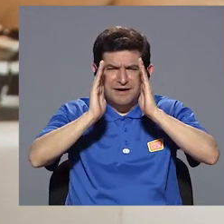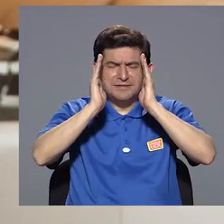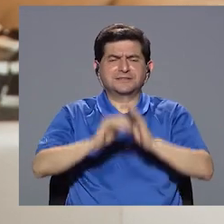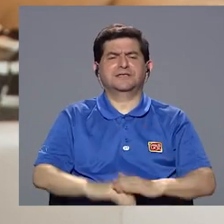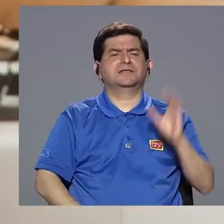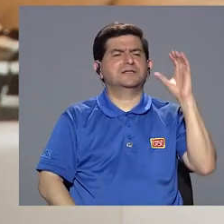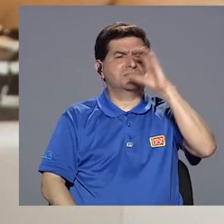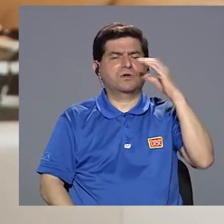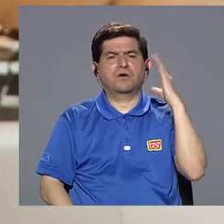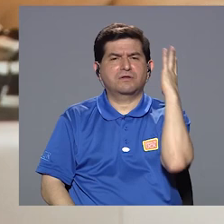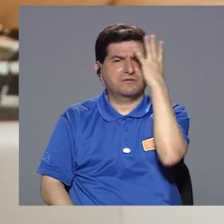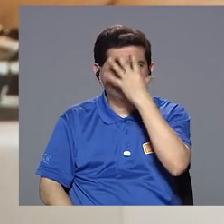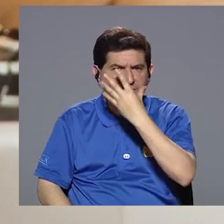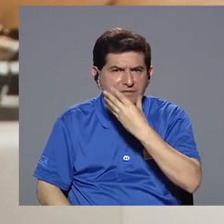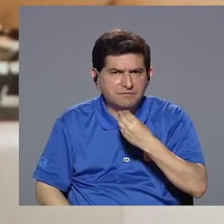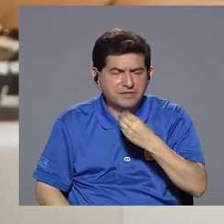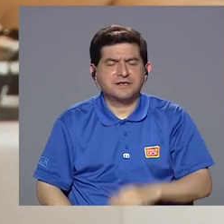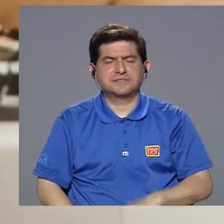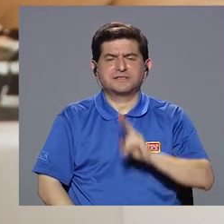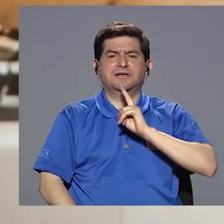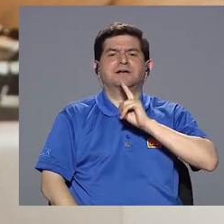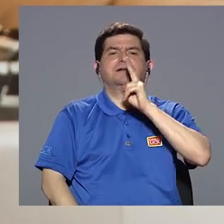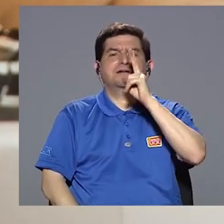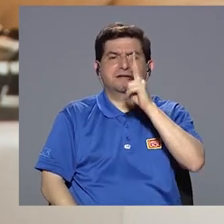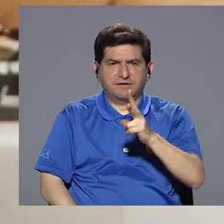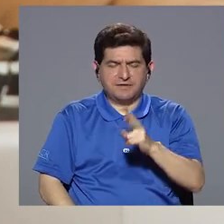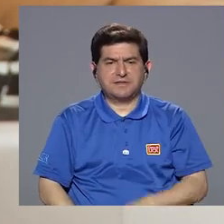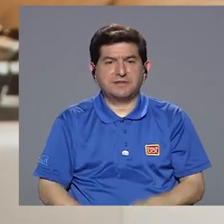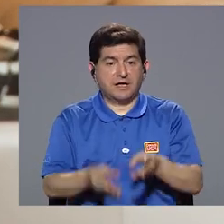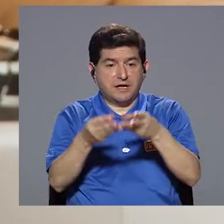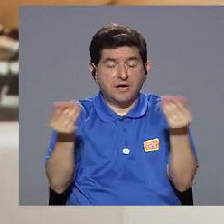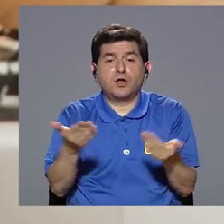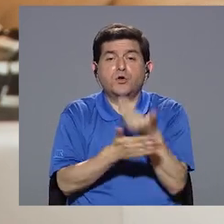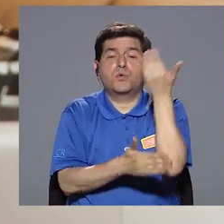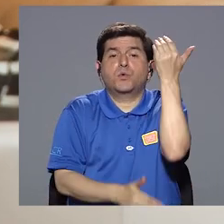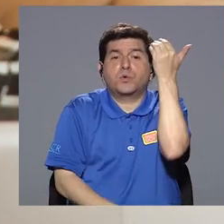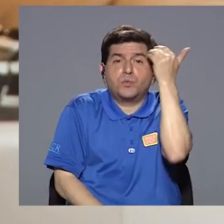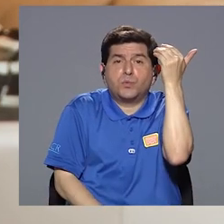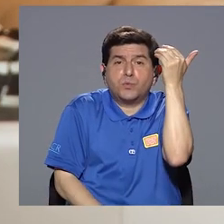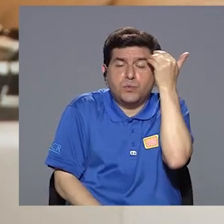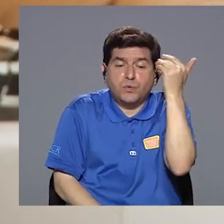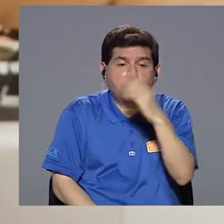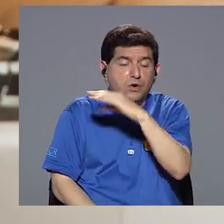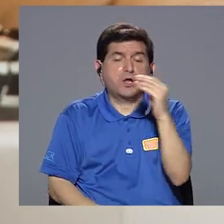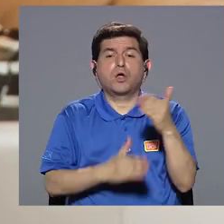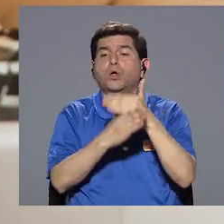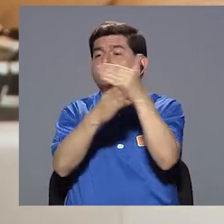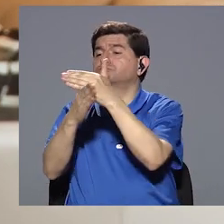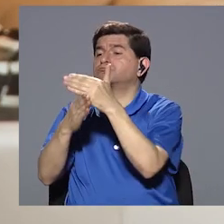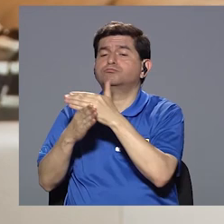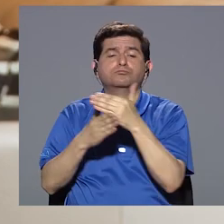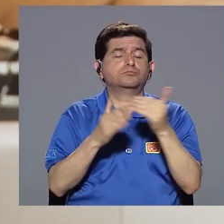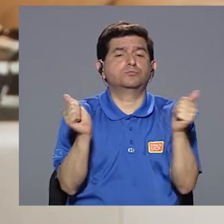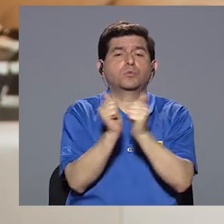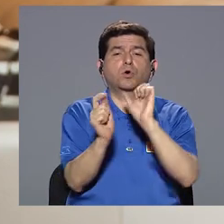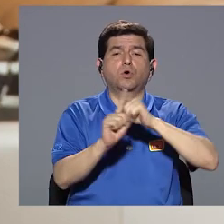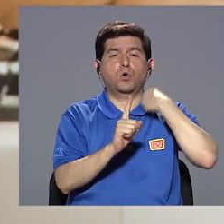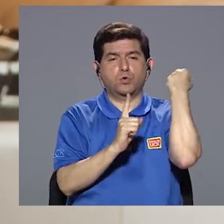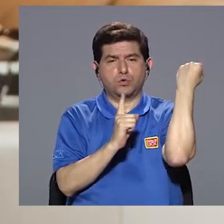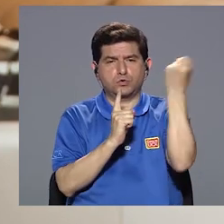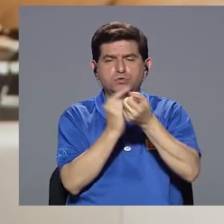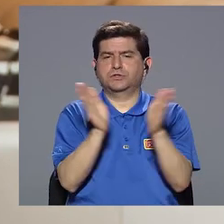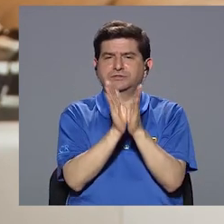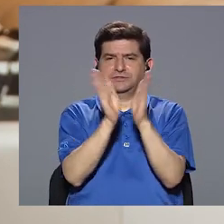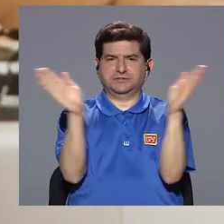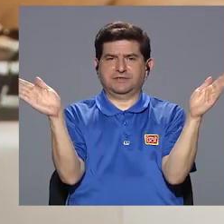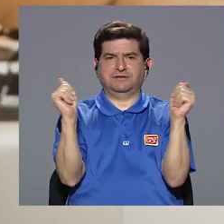dedicado a buscar la belleza la verdad a generar nuevos conocimientos y compartirlos